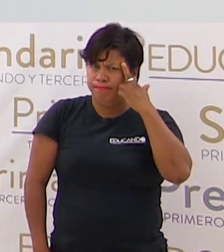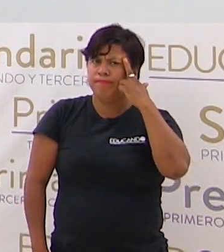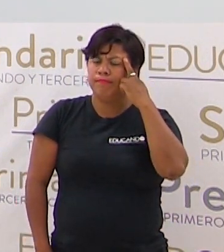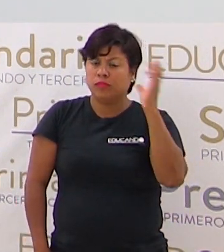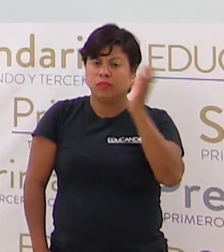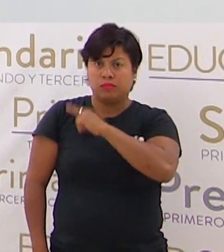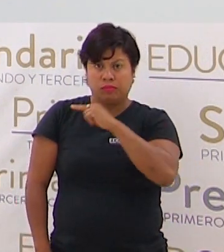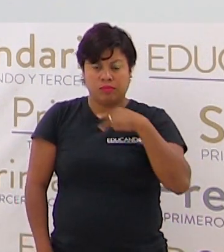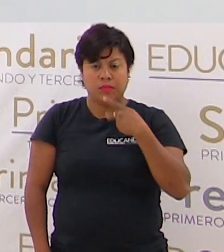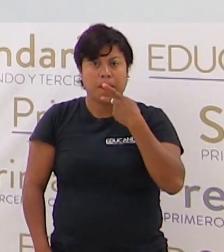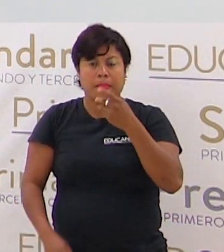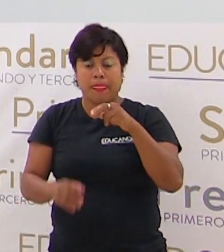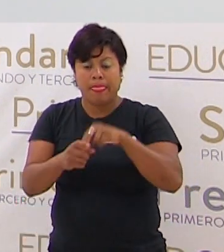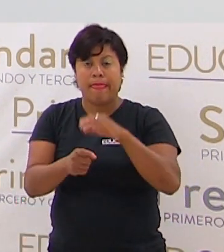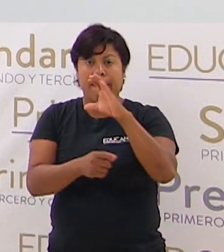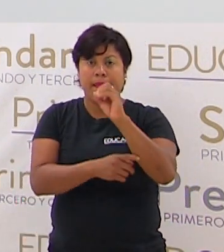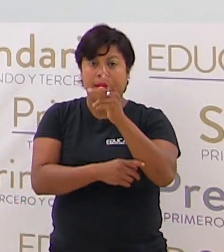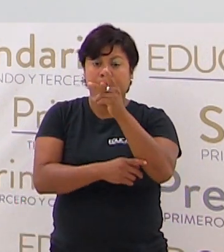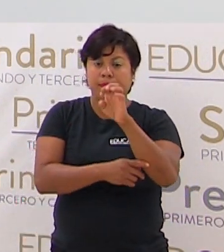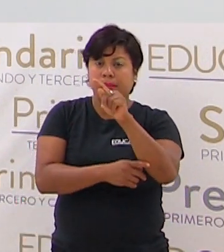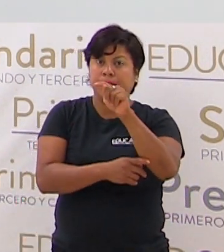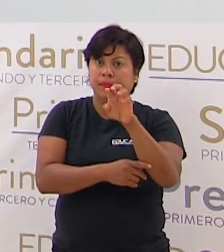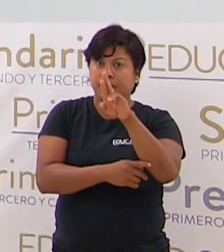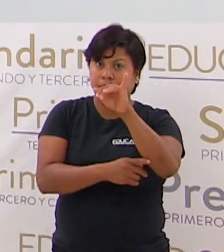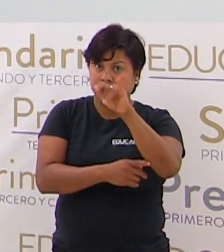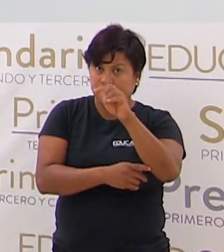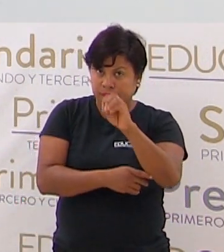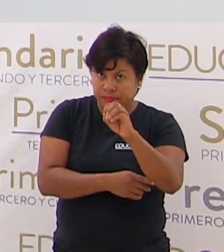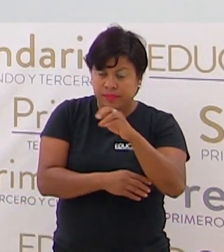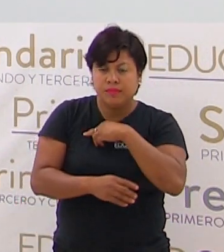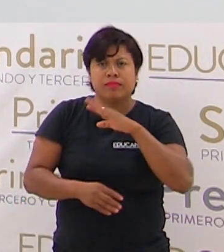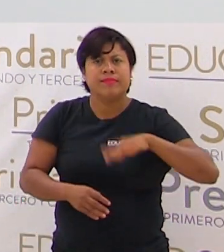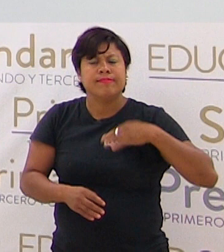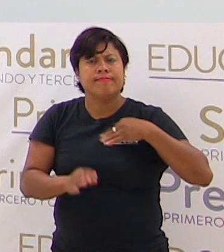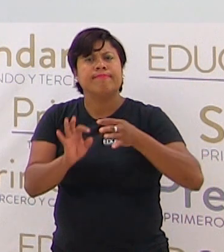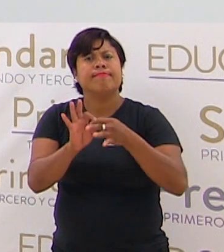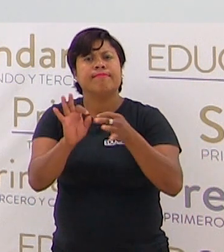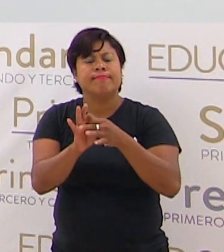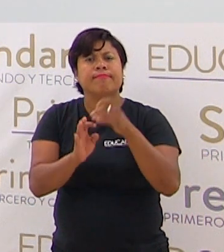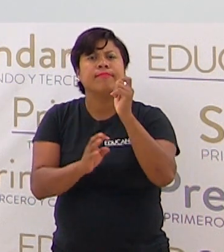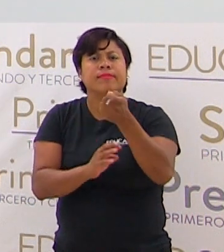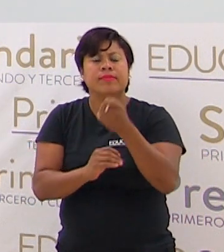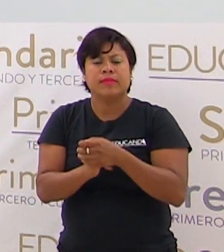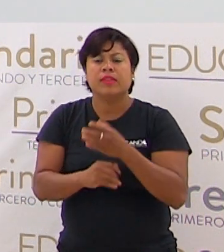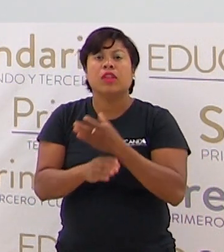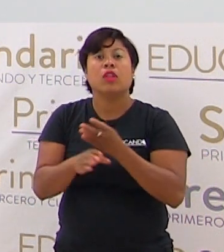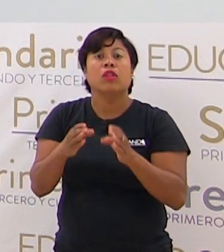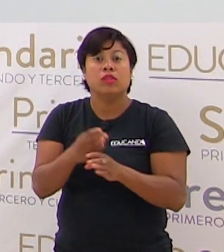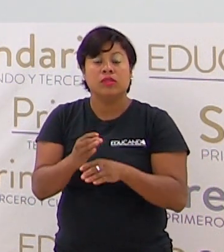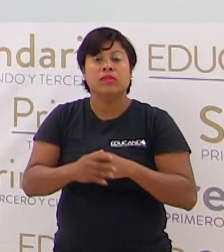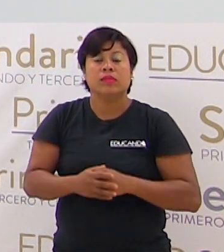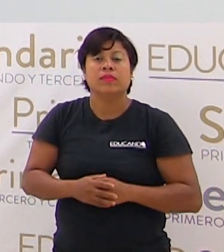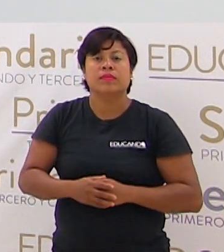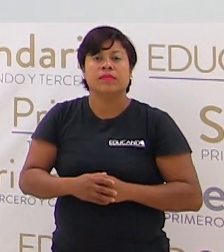Recordemos que al hablar en copretérito hace un momento yo les comentaba que son